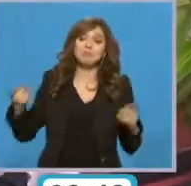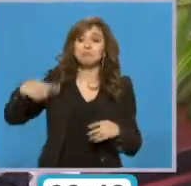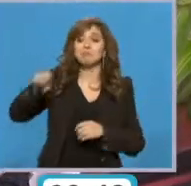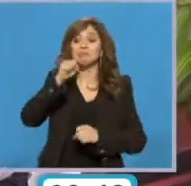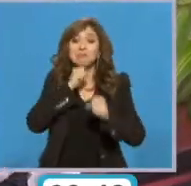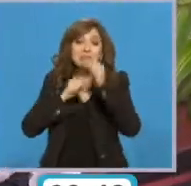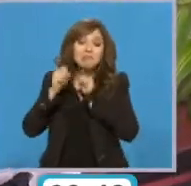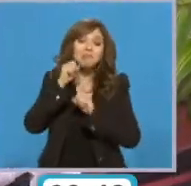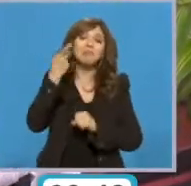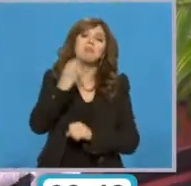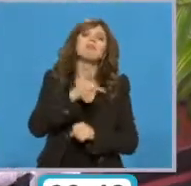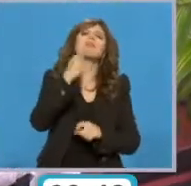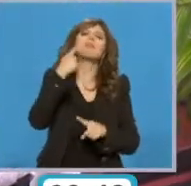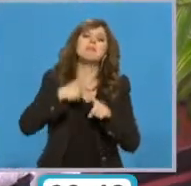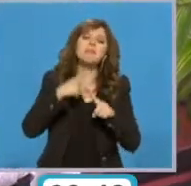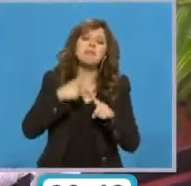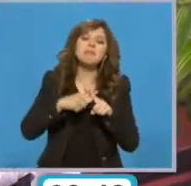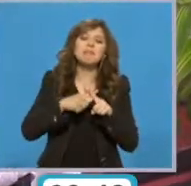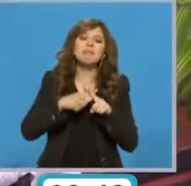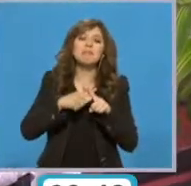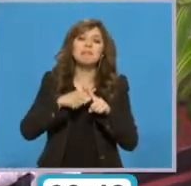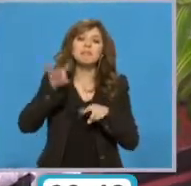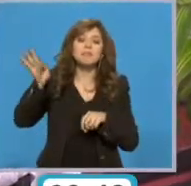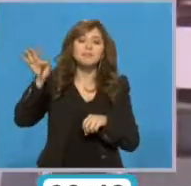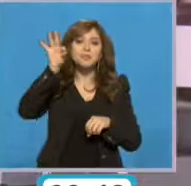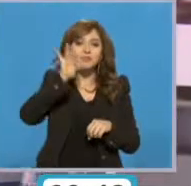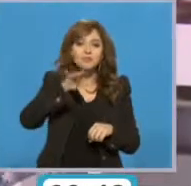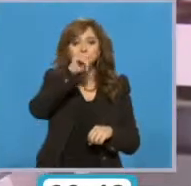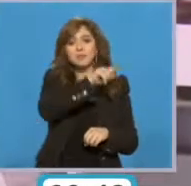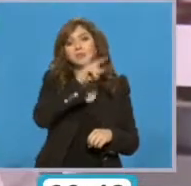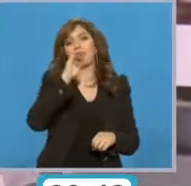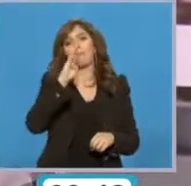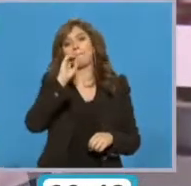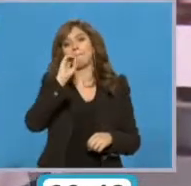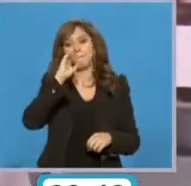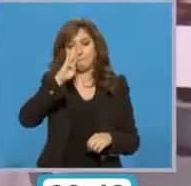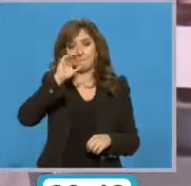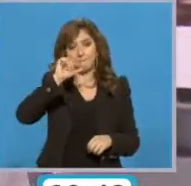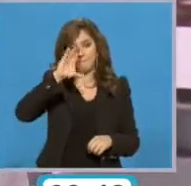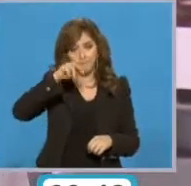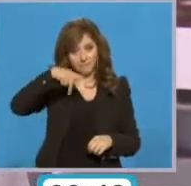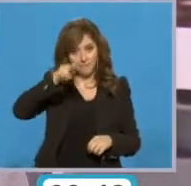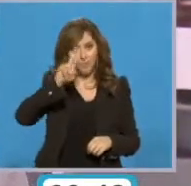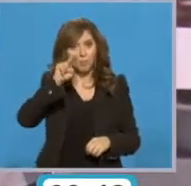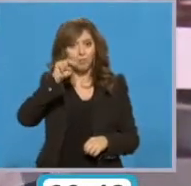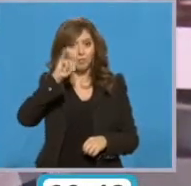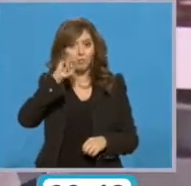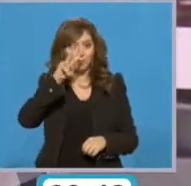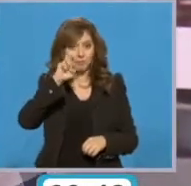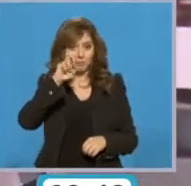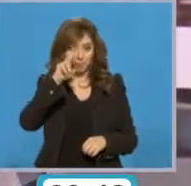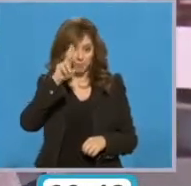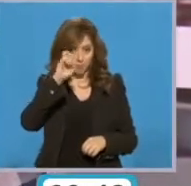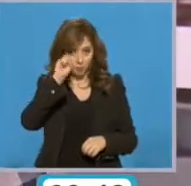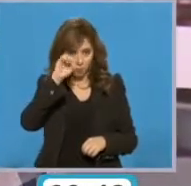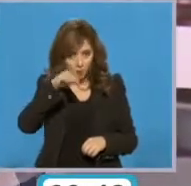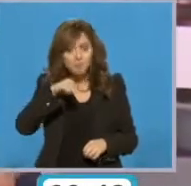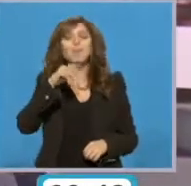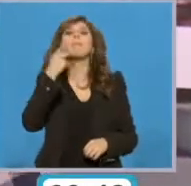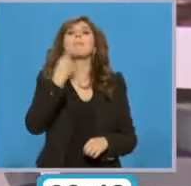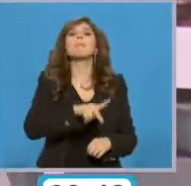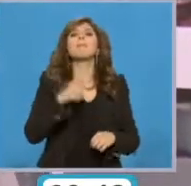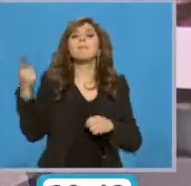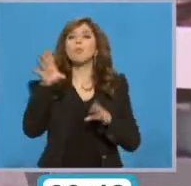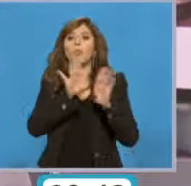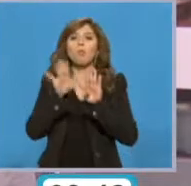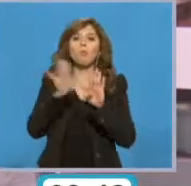por supuesto, en, bueno, el mágico universo internetero, pero es una controversia y es